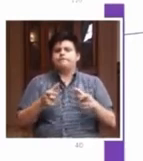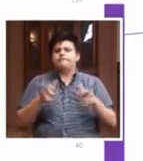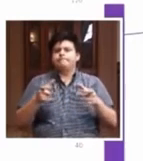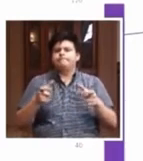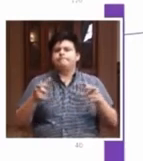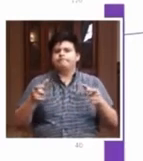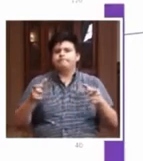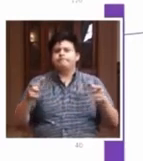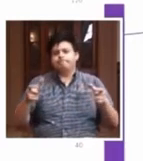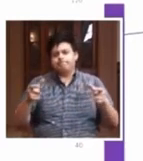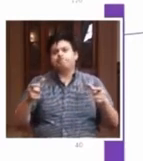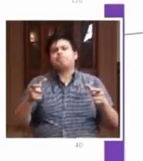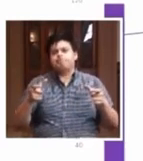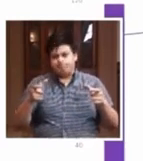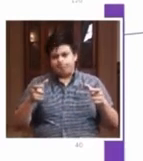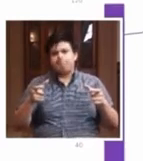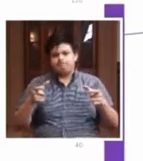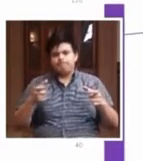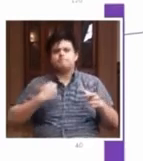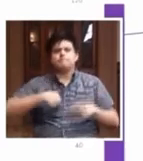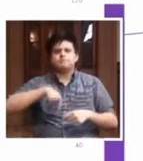ascendente. Tenemos que